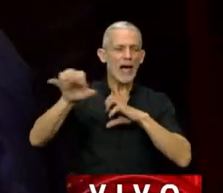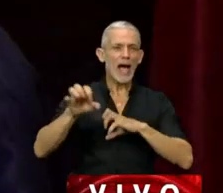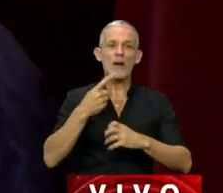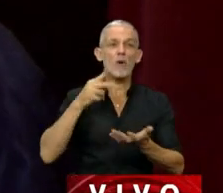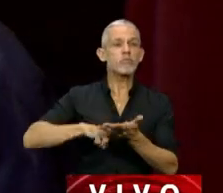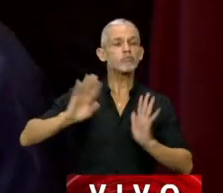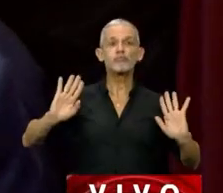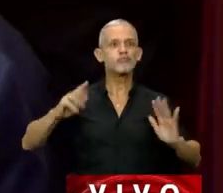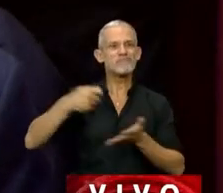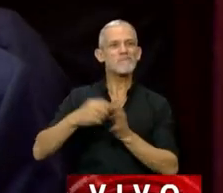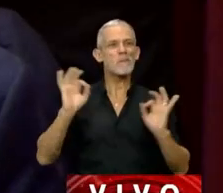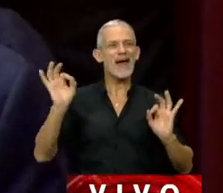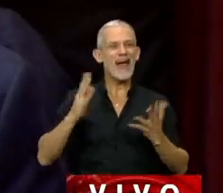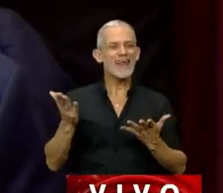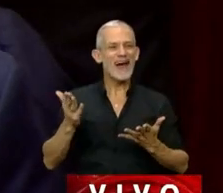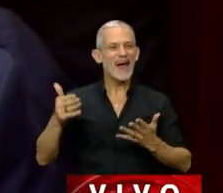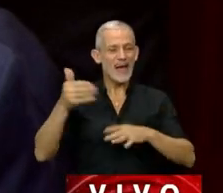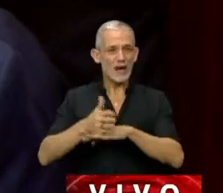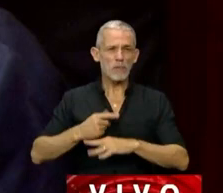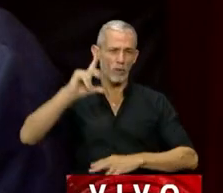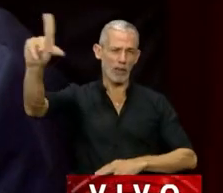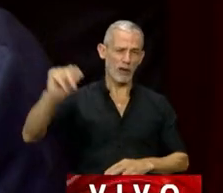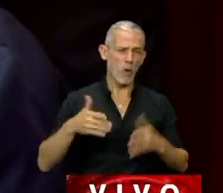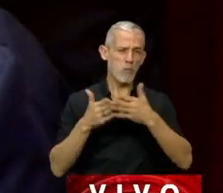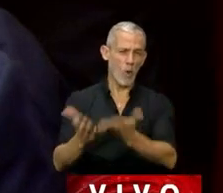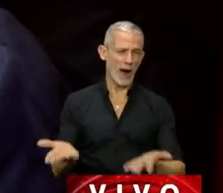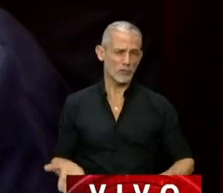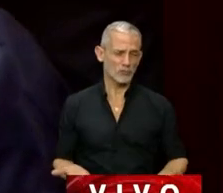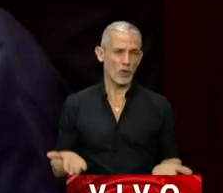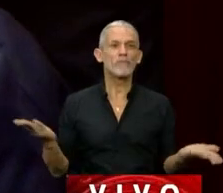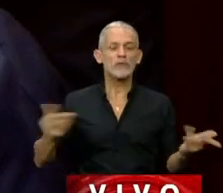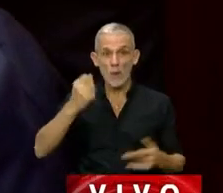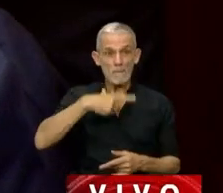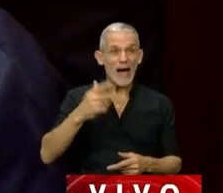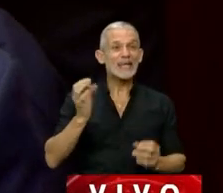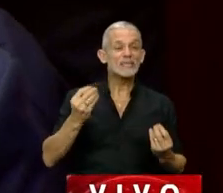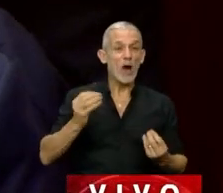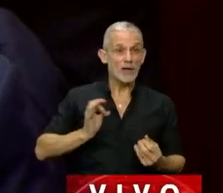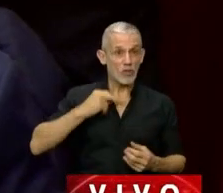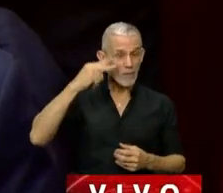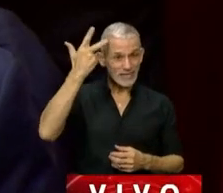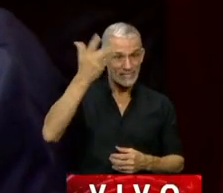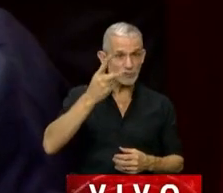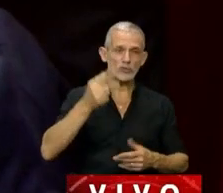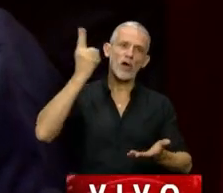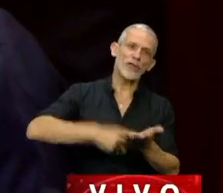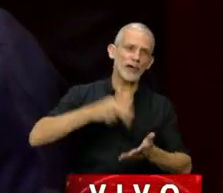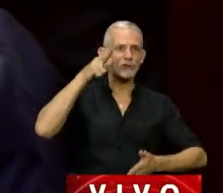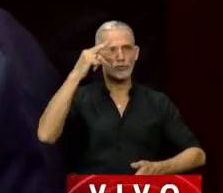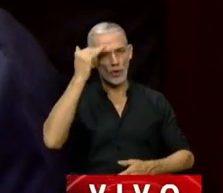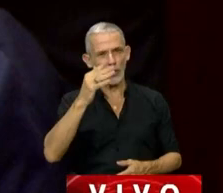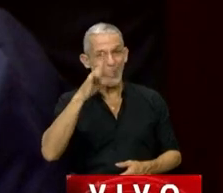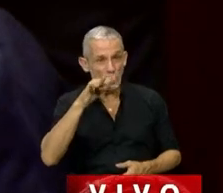de ingresos brutos en Salta. ¿Por qué? Porque estamos lejísimos del puerto. ¿Qué hizo Macri en el 2018? Sacó el decreto